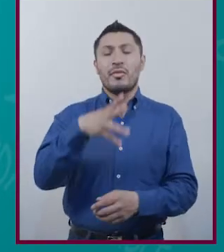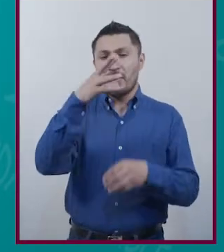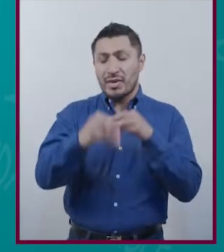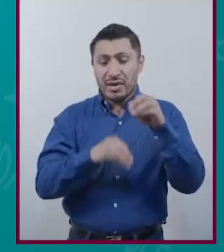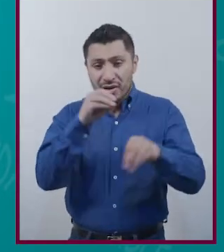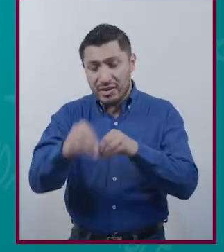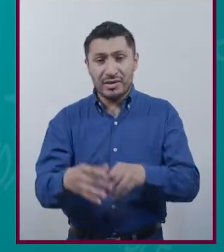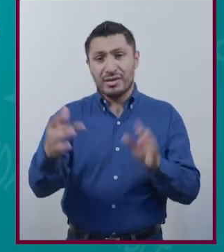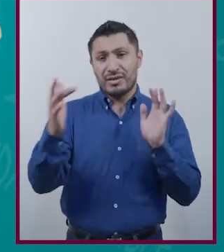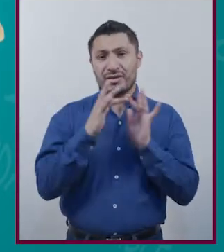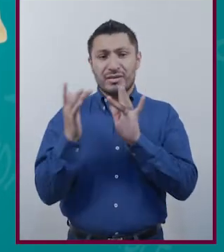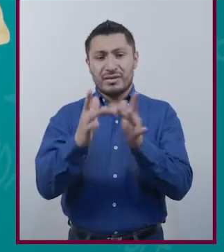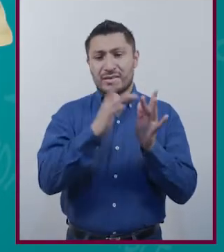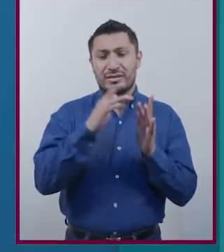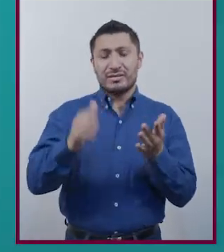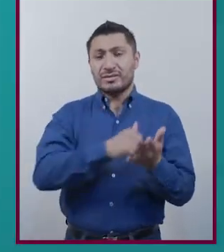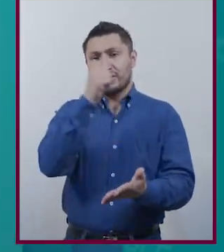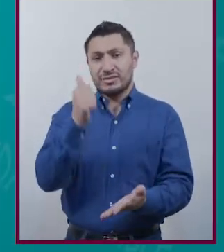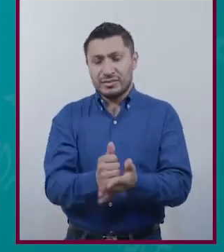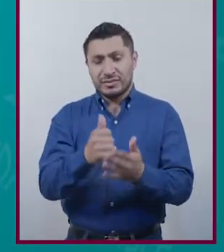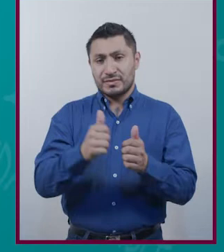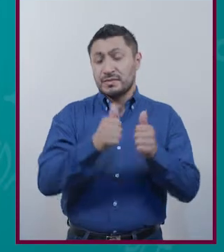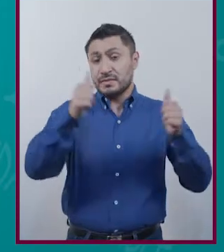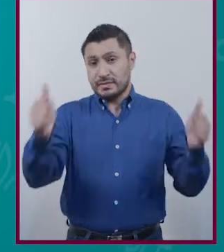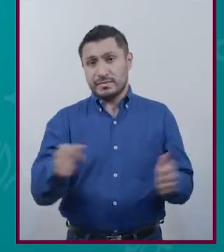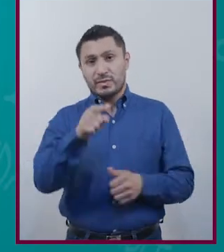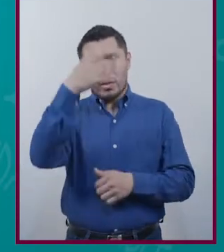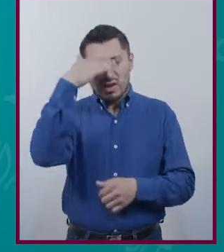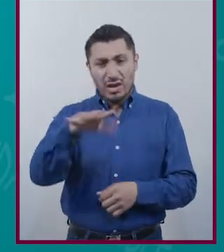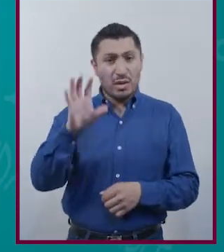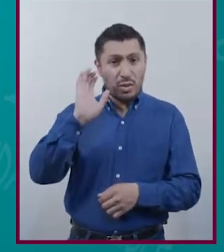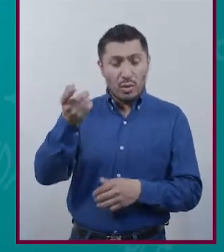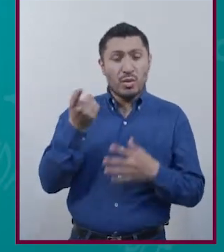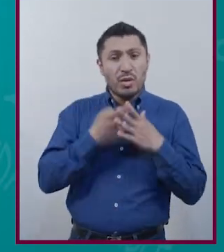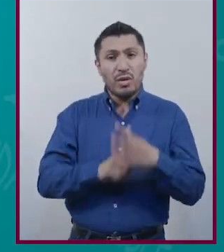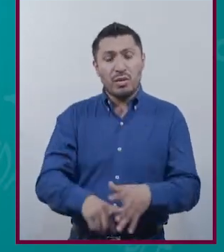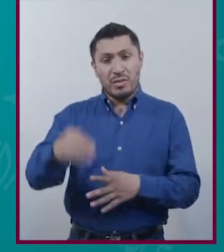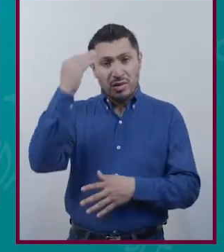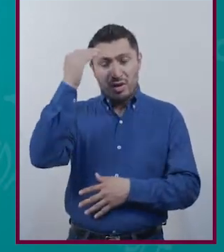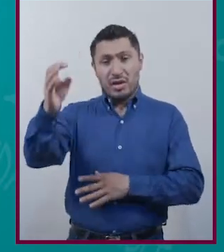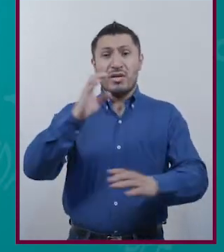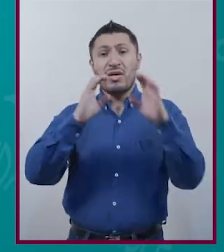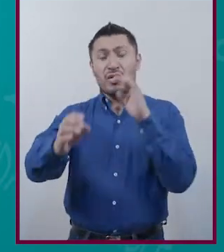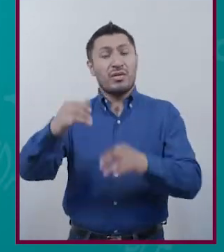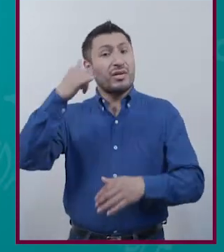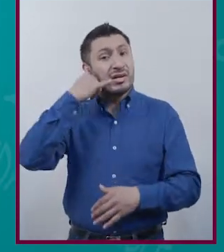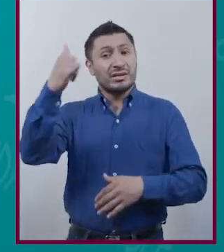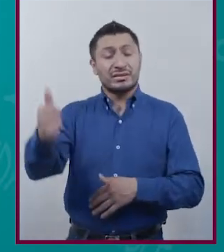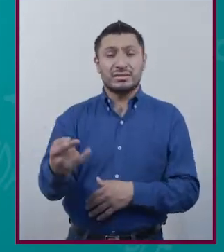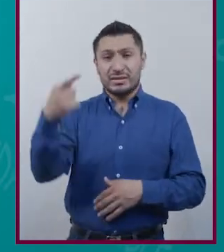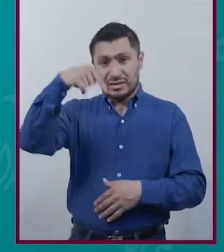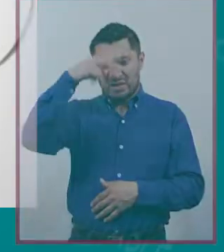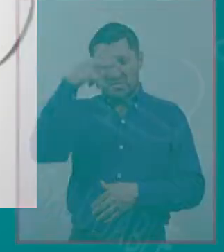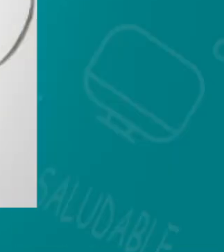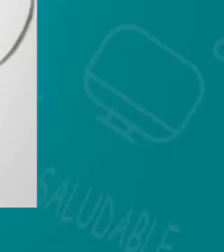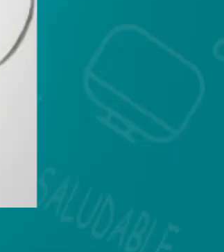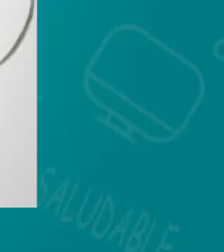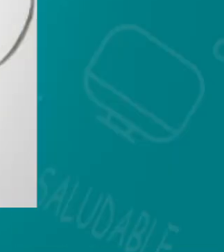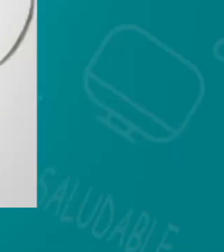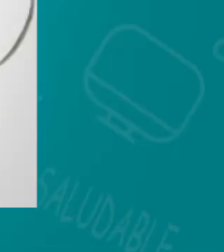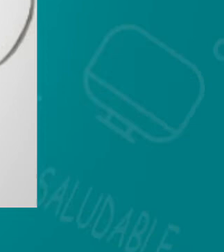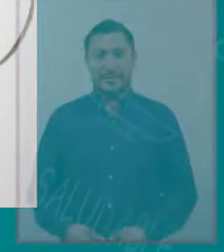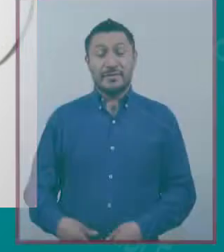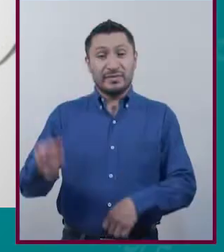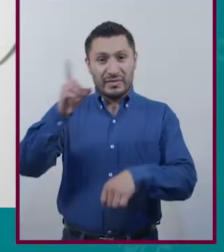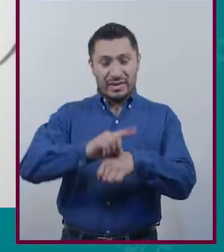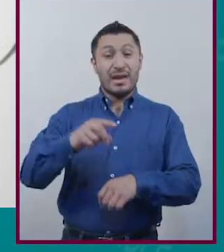conectó a sus ciudades distantes. ¿Sabes tú cuándo inició la era de la comunicación telefónica en México? El día